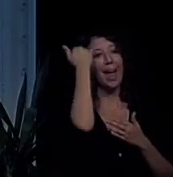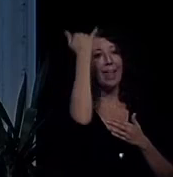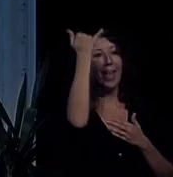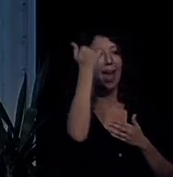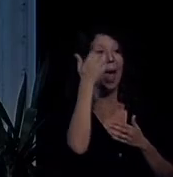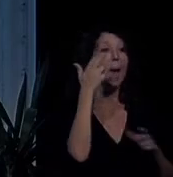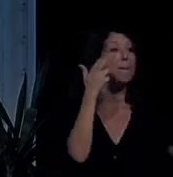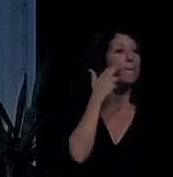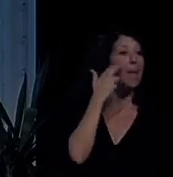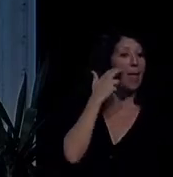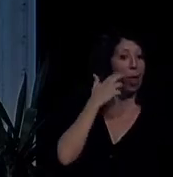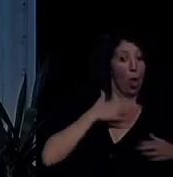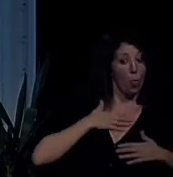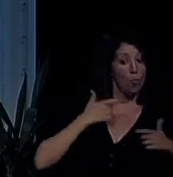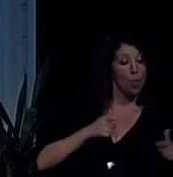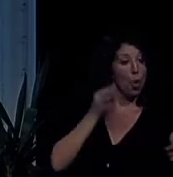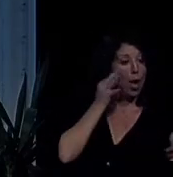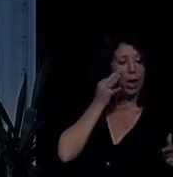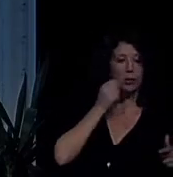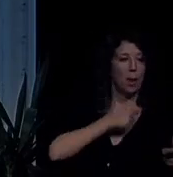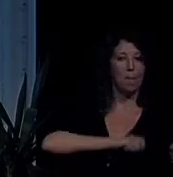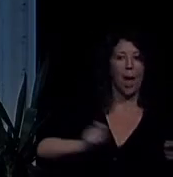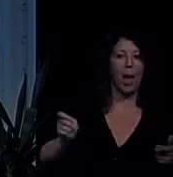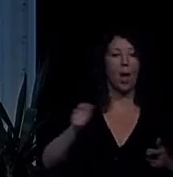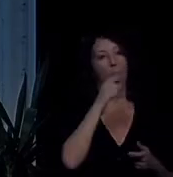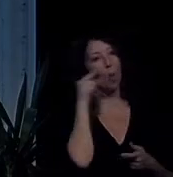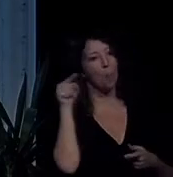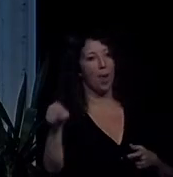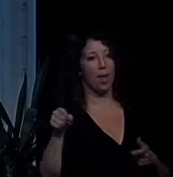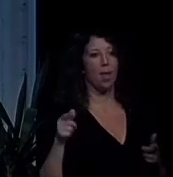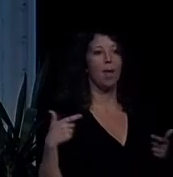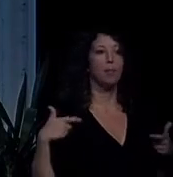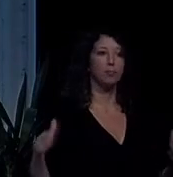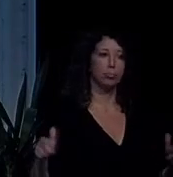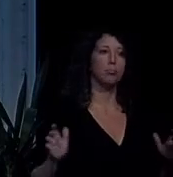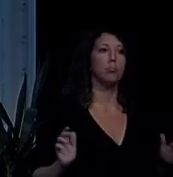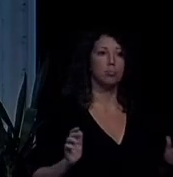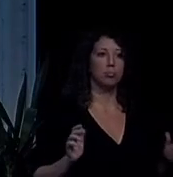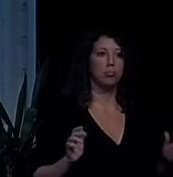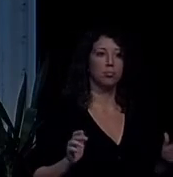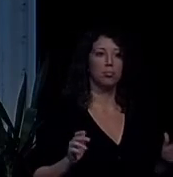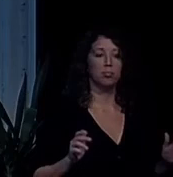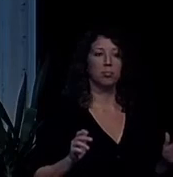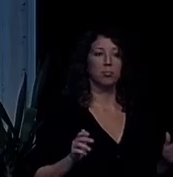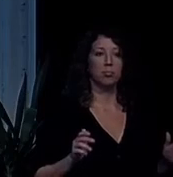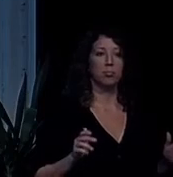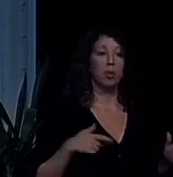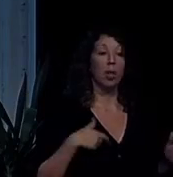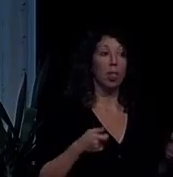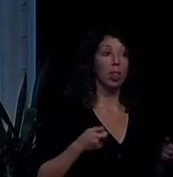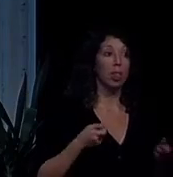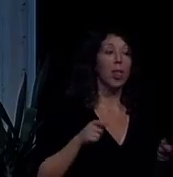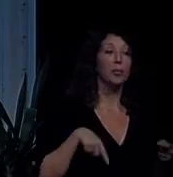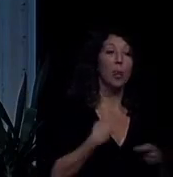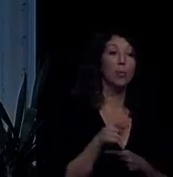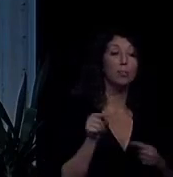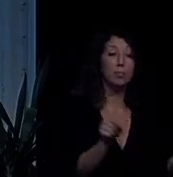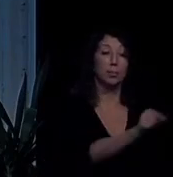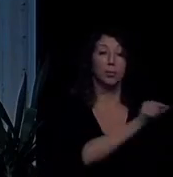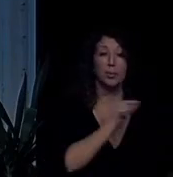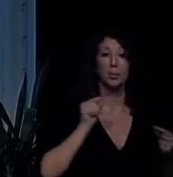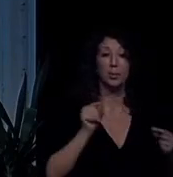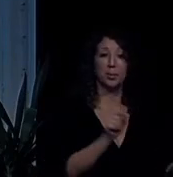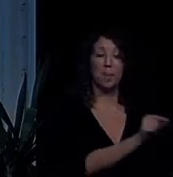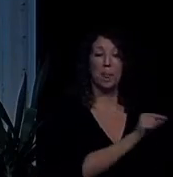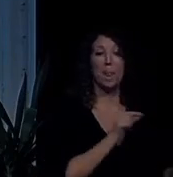cambiar de bando, ¿no? Y es como un comentario que siempre a mí me sorprende que genere tanta polémica, ¿no? Y supongo que